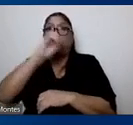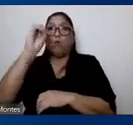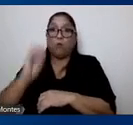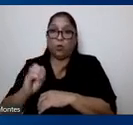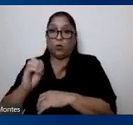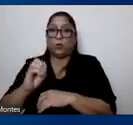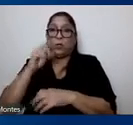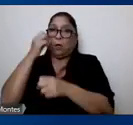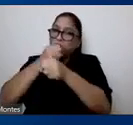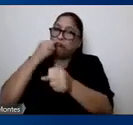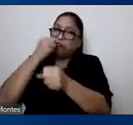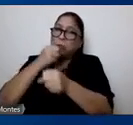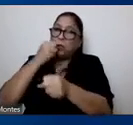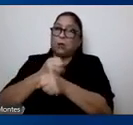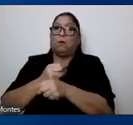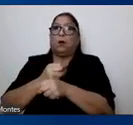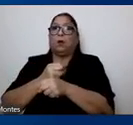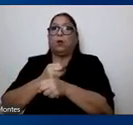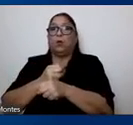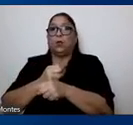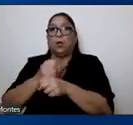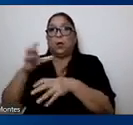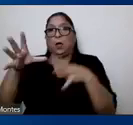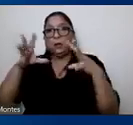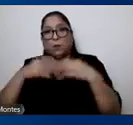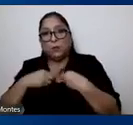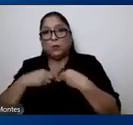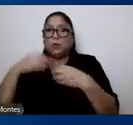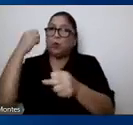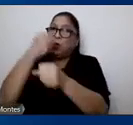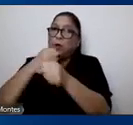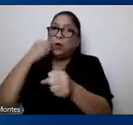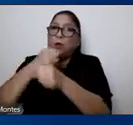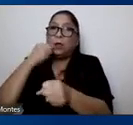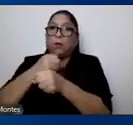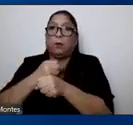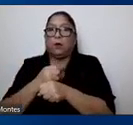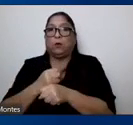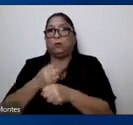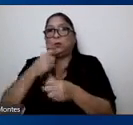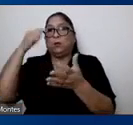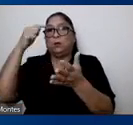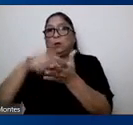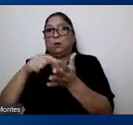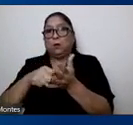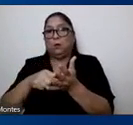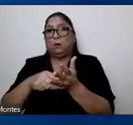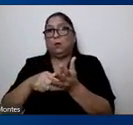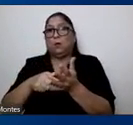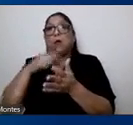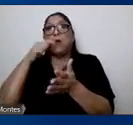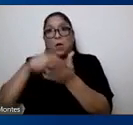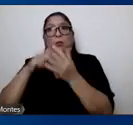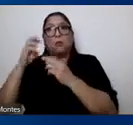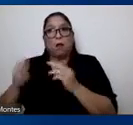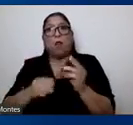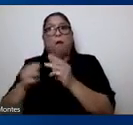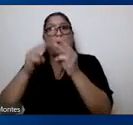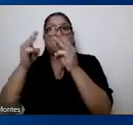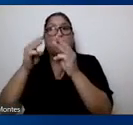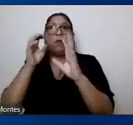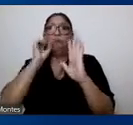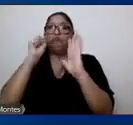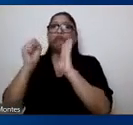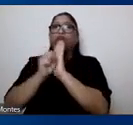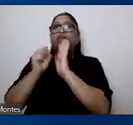del trabajo y del reconocimiento del trabajo que hizo la señora Mendoza. Esa es la forma simbólica